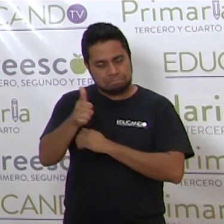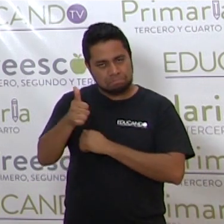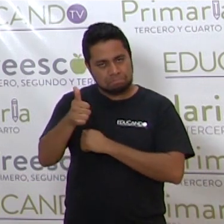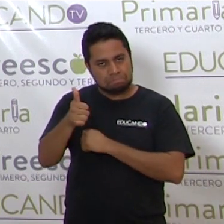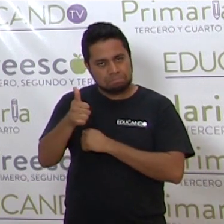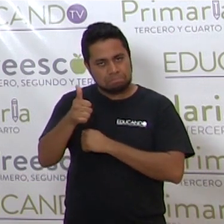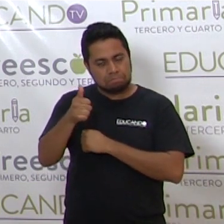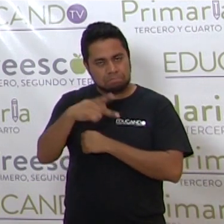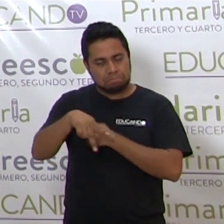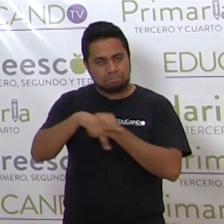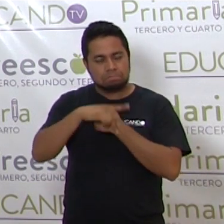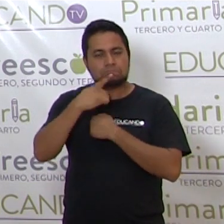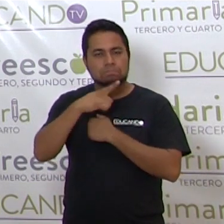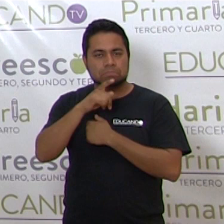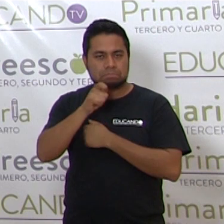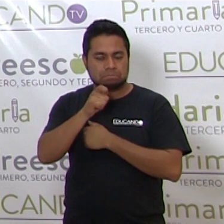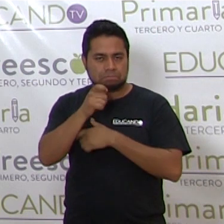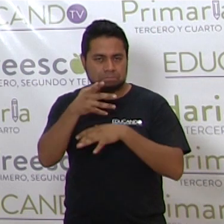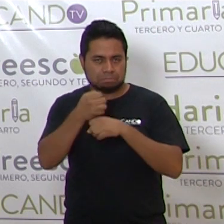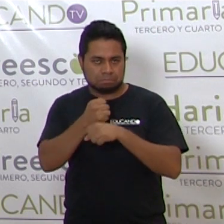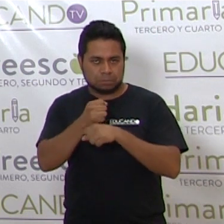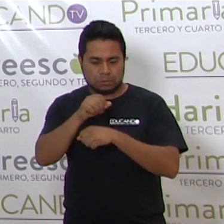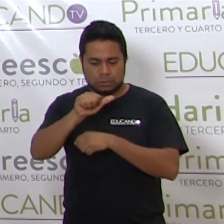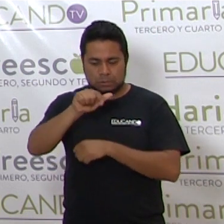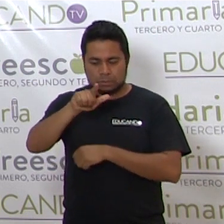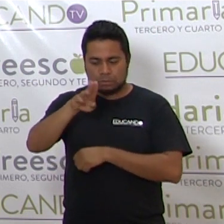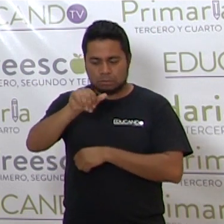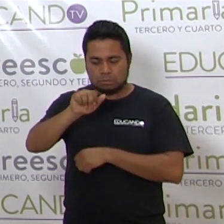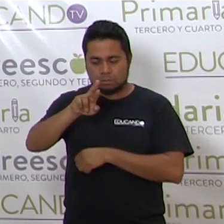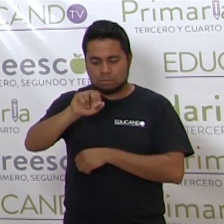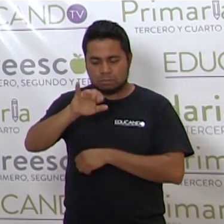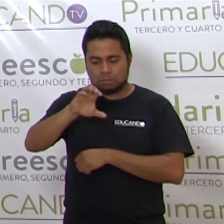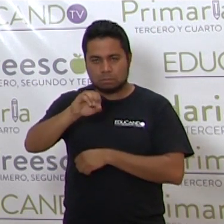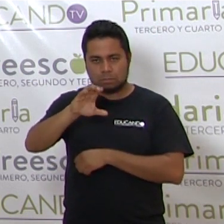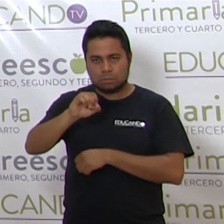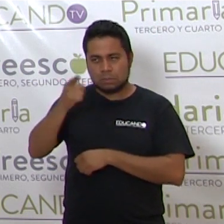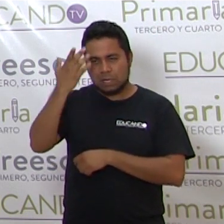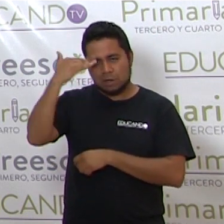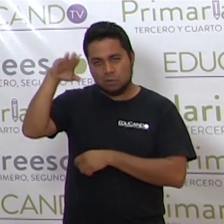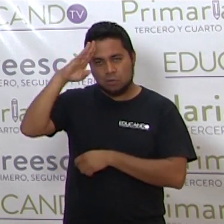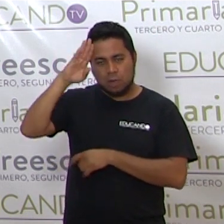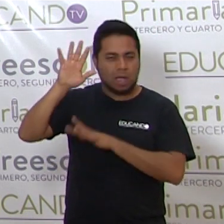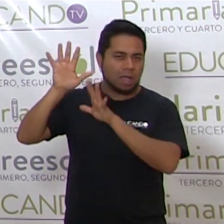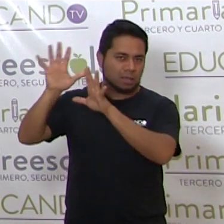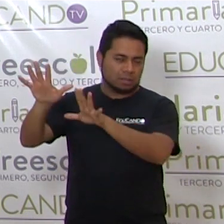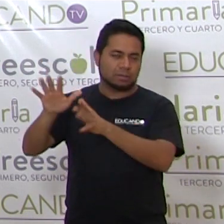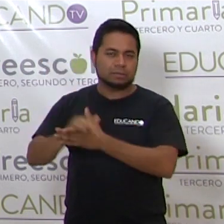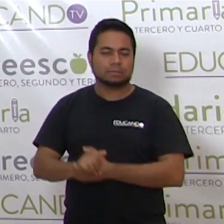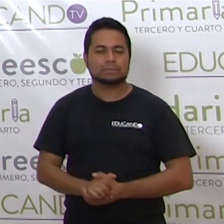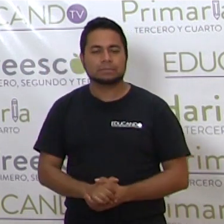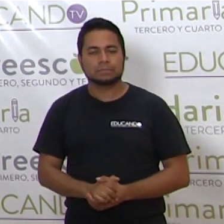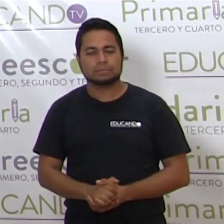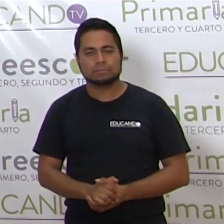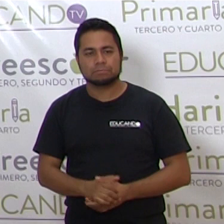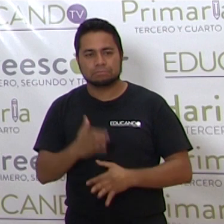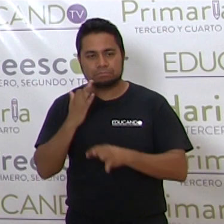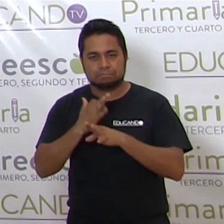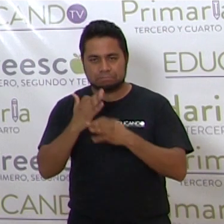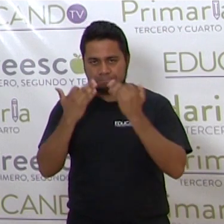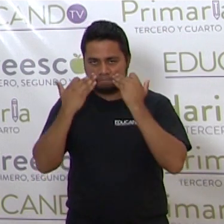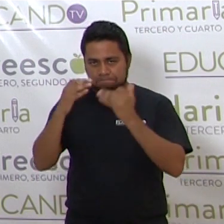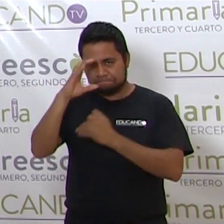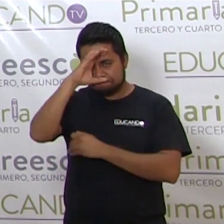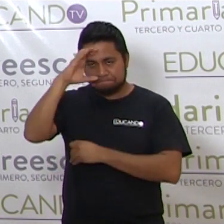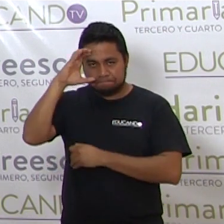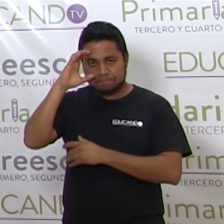región en el otro país se le dice albaricoque en cuba en cuba y estamos viendo en en esa en esa